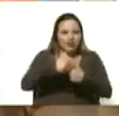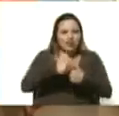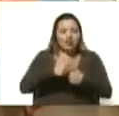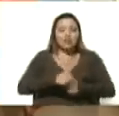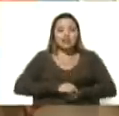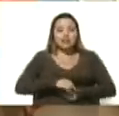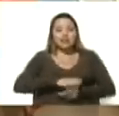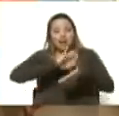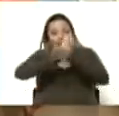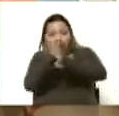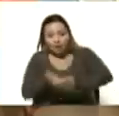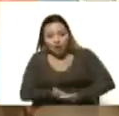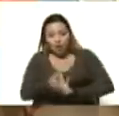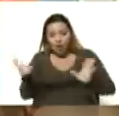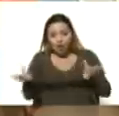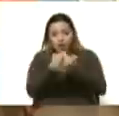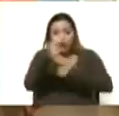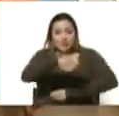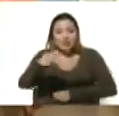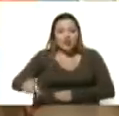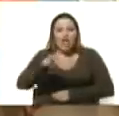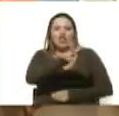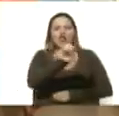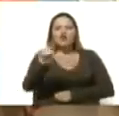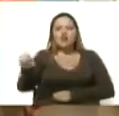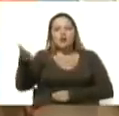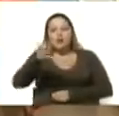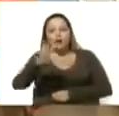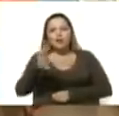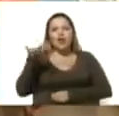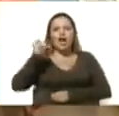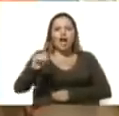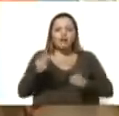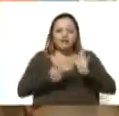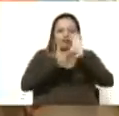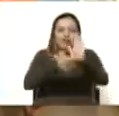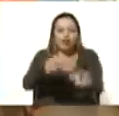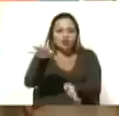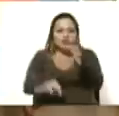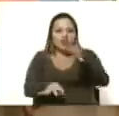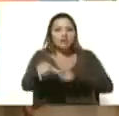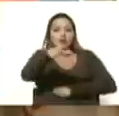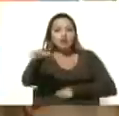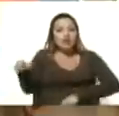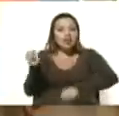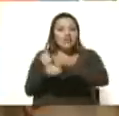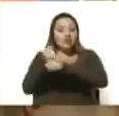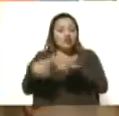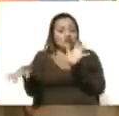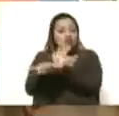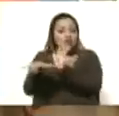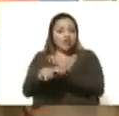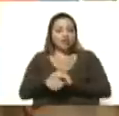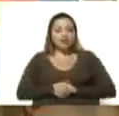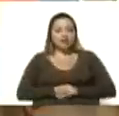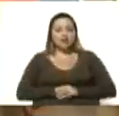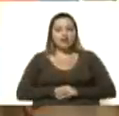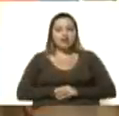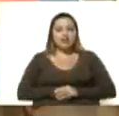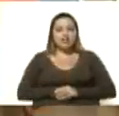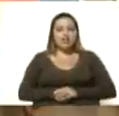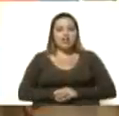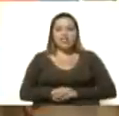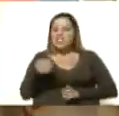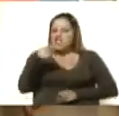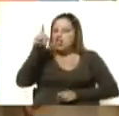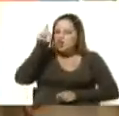casi 200 detenidos, delatado en tribunales por gente que trabajó cerca a él, señalándolo a él